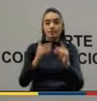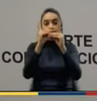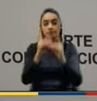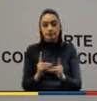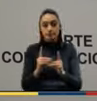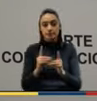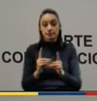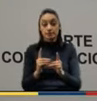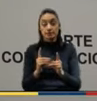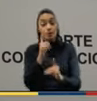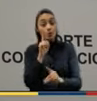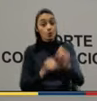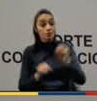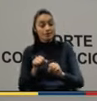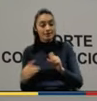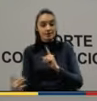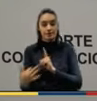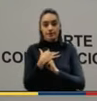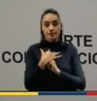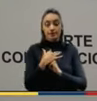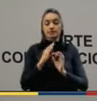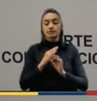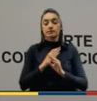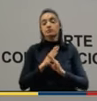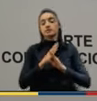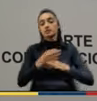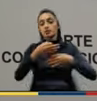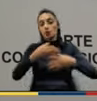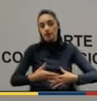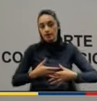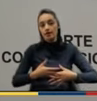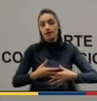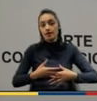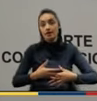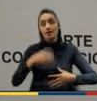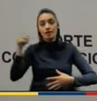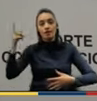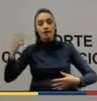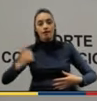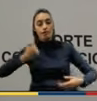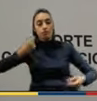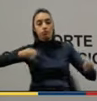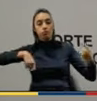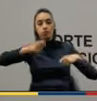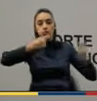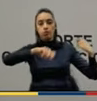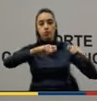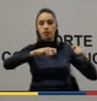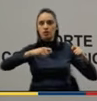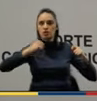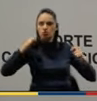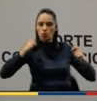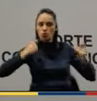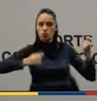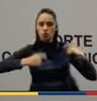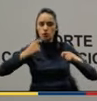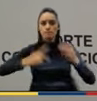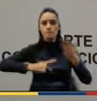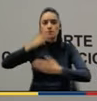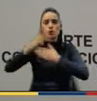puede socavar la seguridad jurídica y operacional creando un ambiente de negocios impredecible y posiblemente hostil para ejecutores de